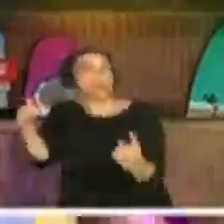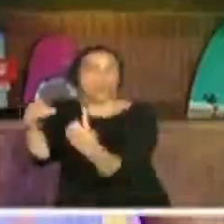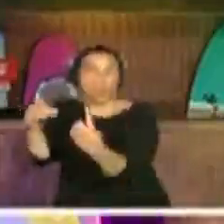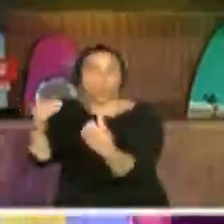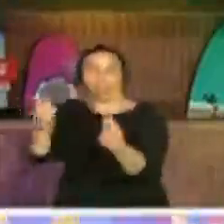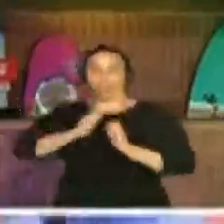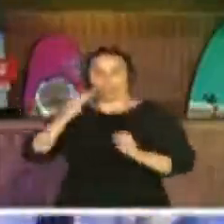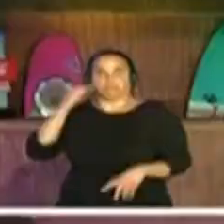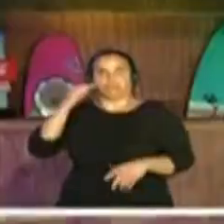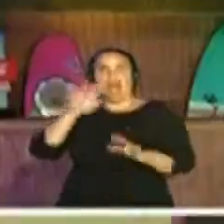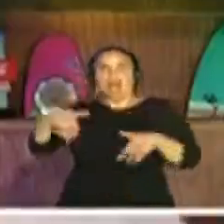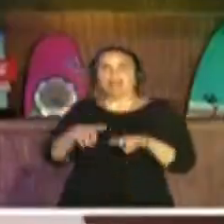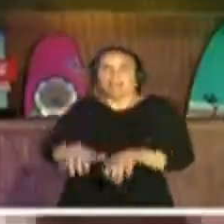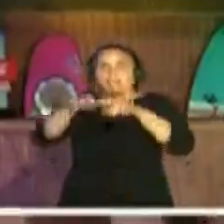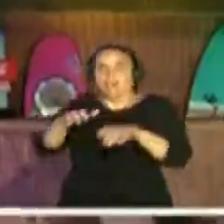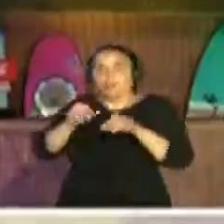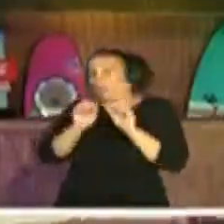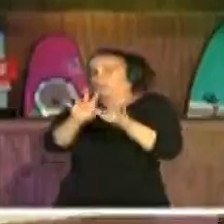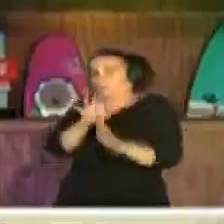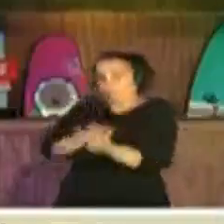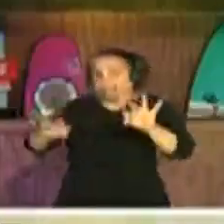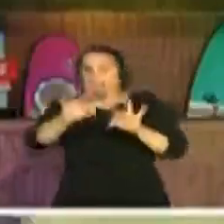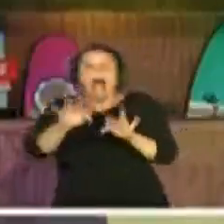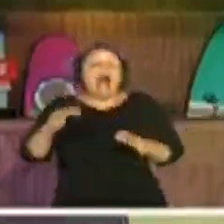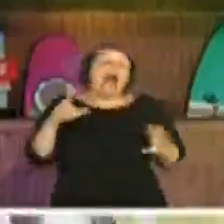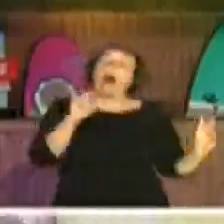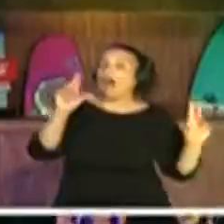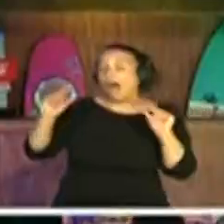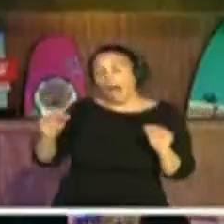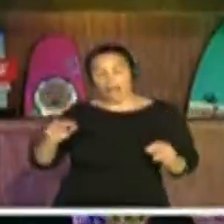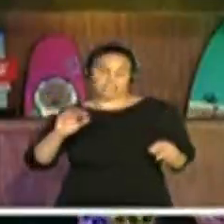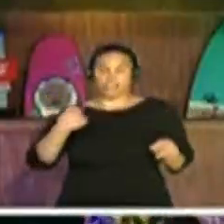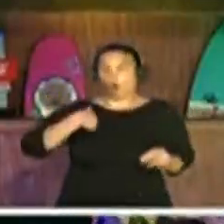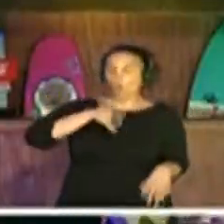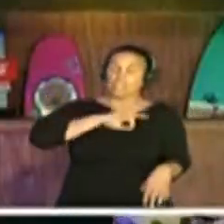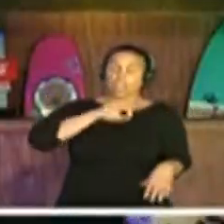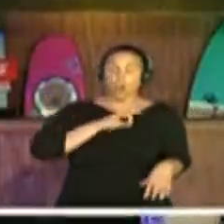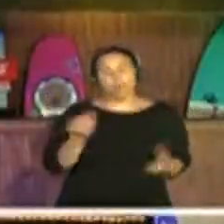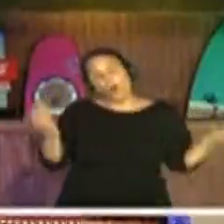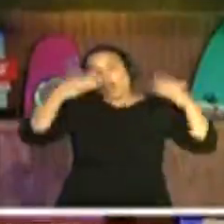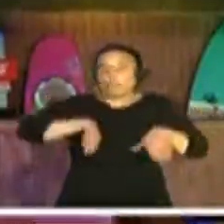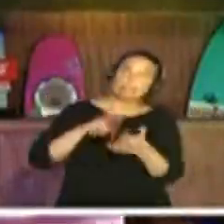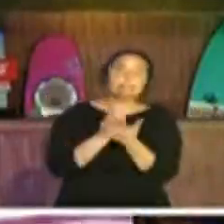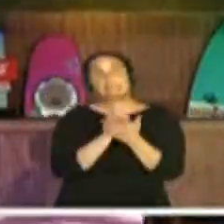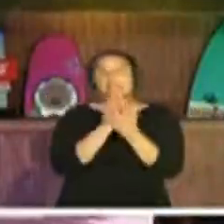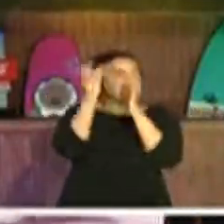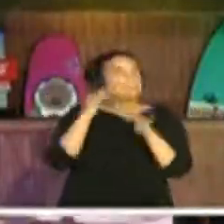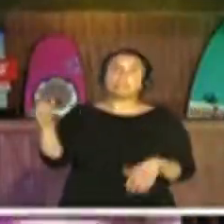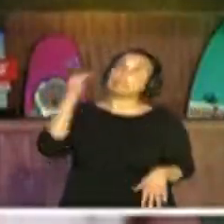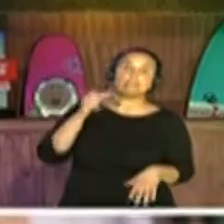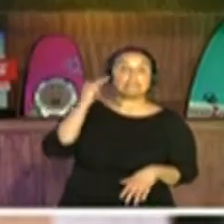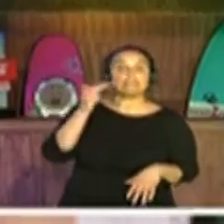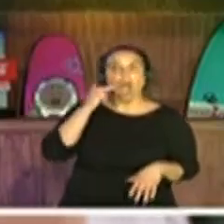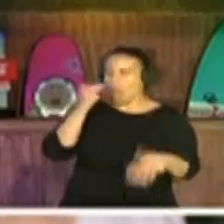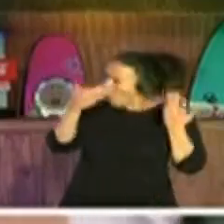dimitió. Ay, es que yo tengo, señora, cada noche pesadillas. Quédate